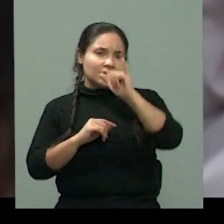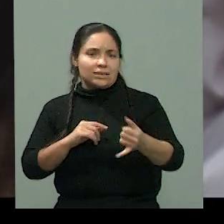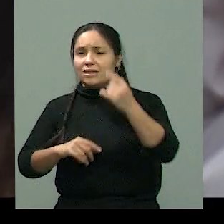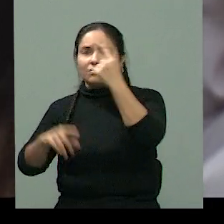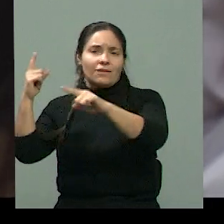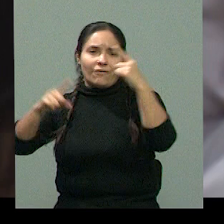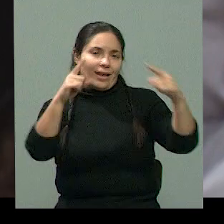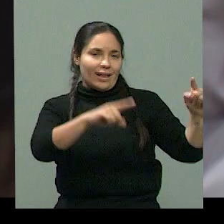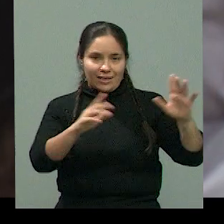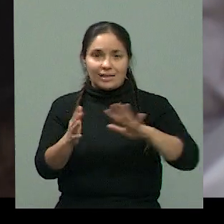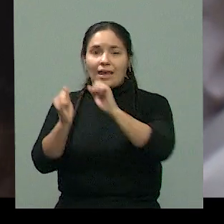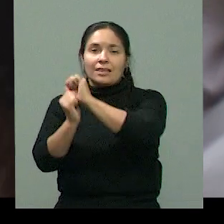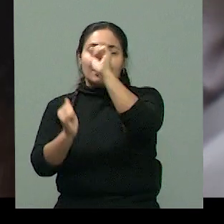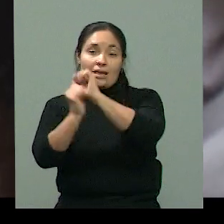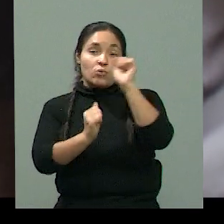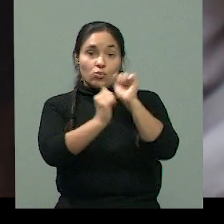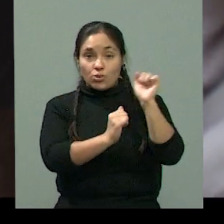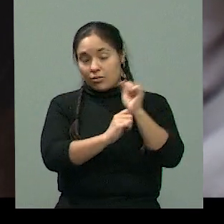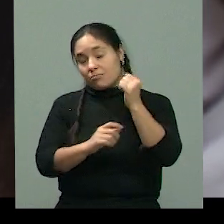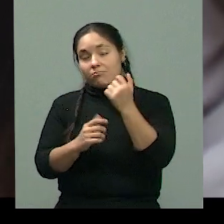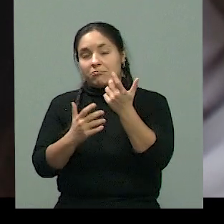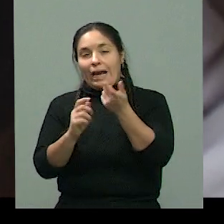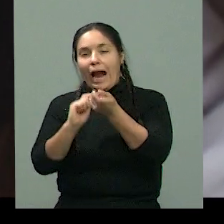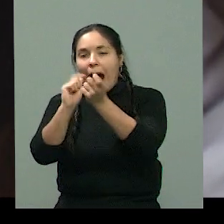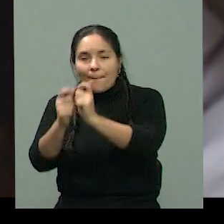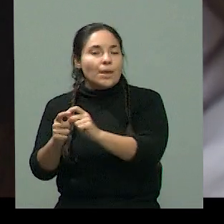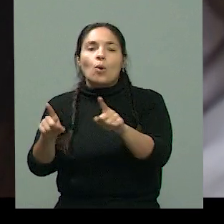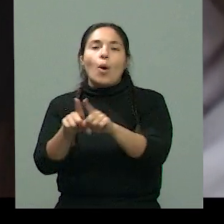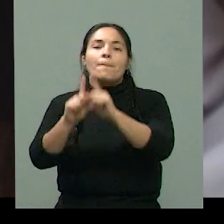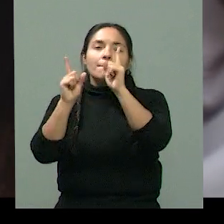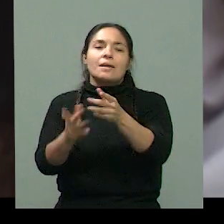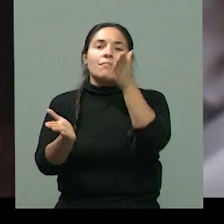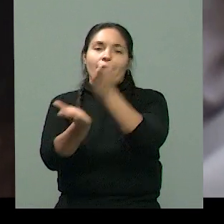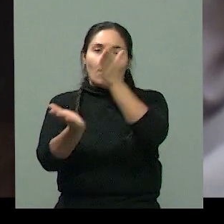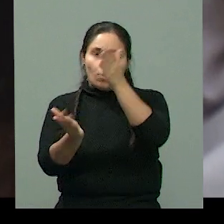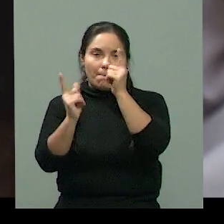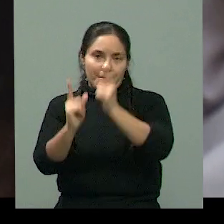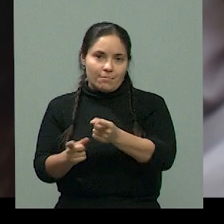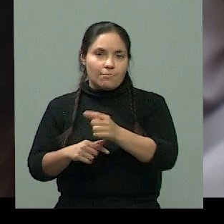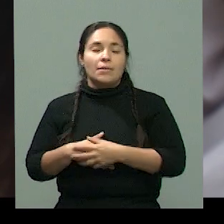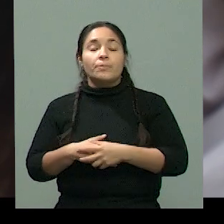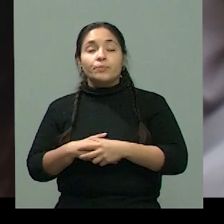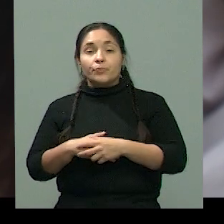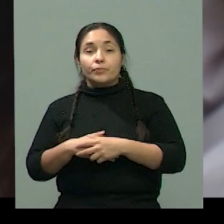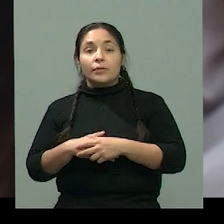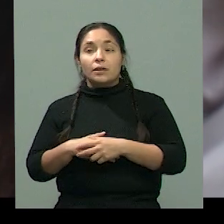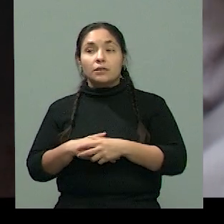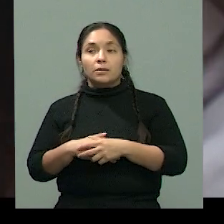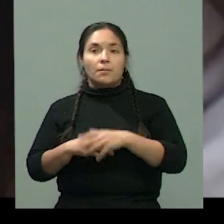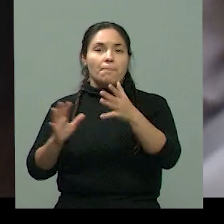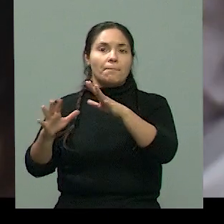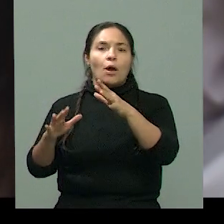etapas porque el título fue cambiando, entonces... Pero sí, y somos